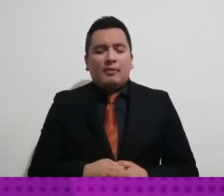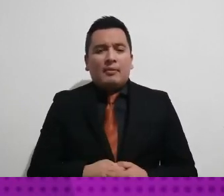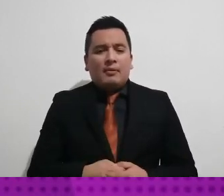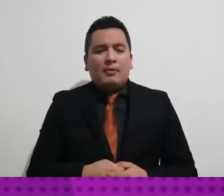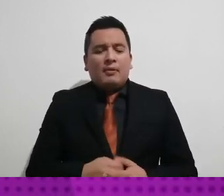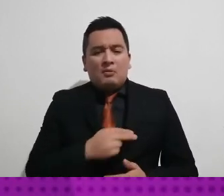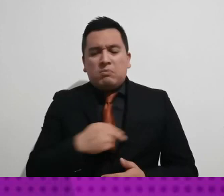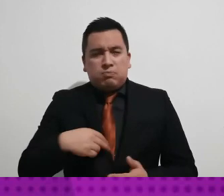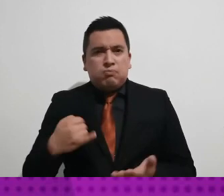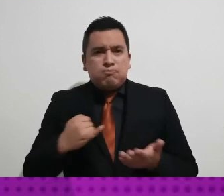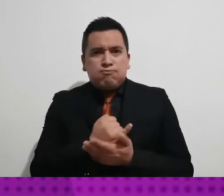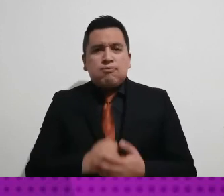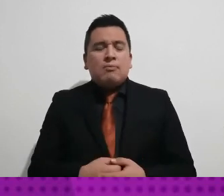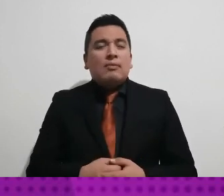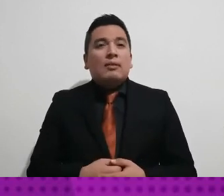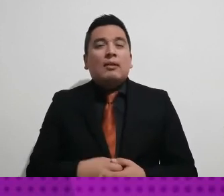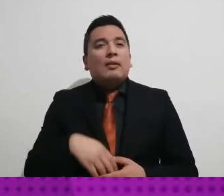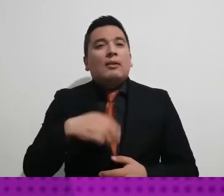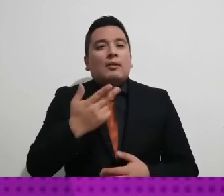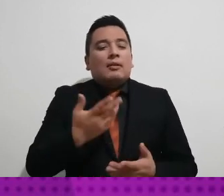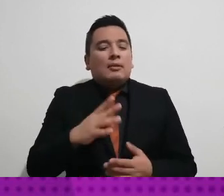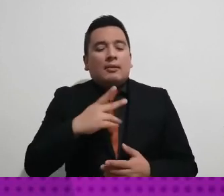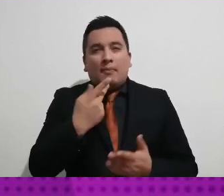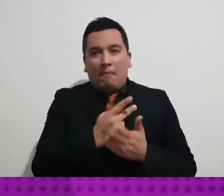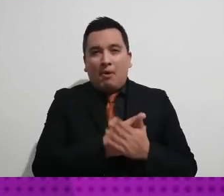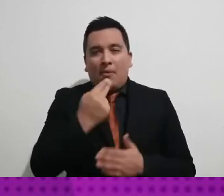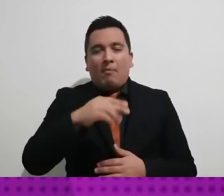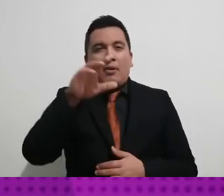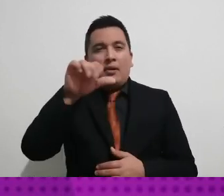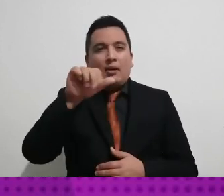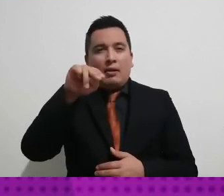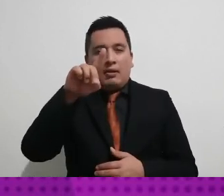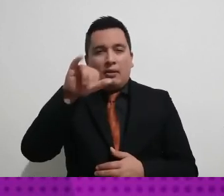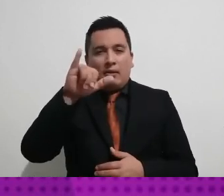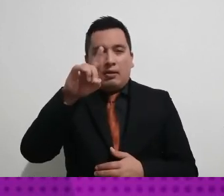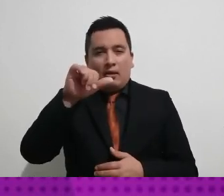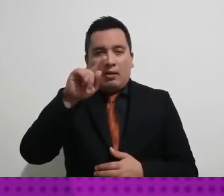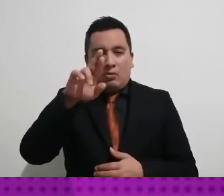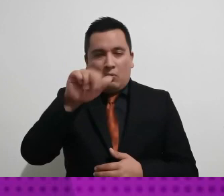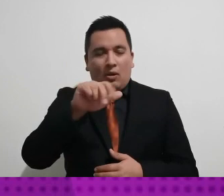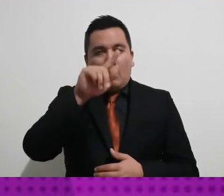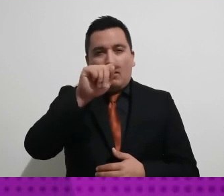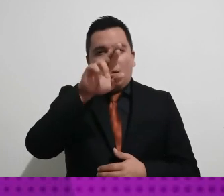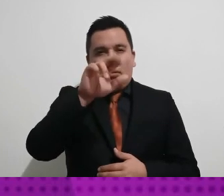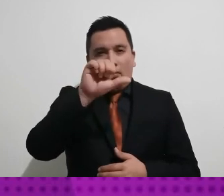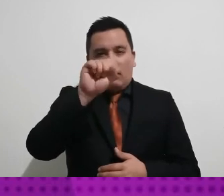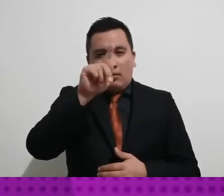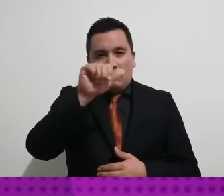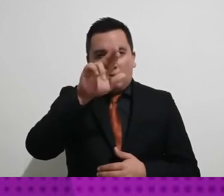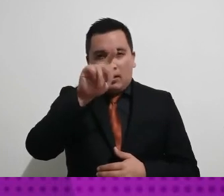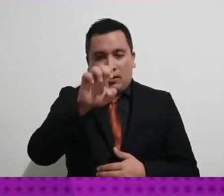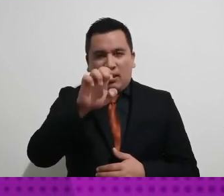decidimos pues impulsar este programa que se llama Candidatura Transparente, que ustedes ya lo conocen, tiene por